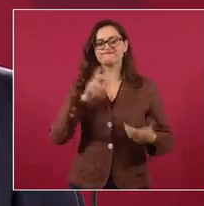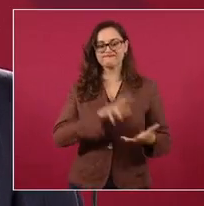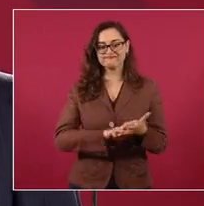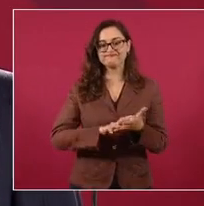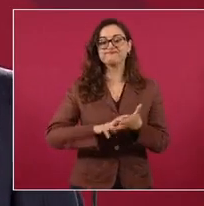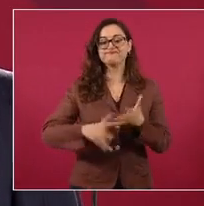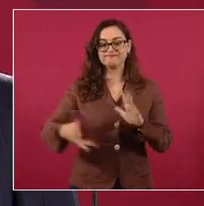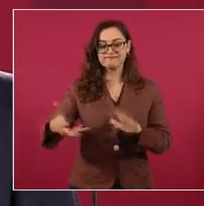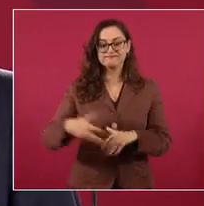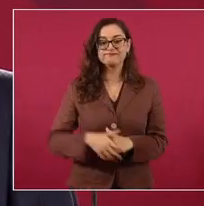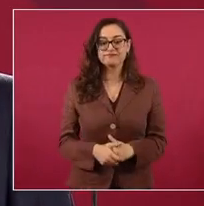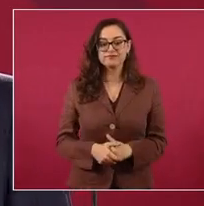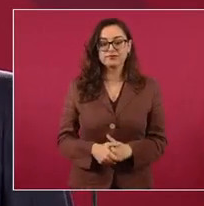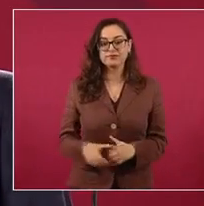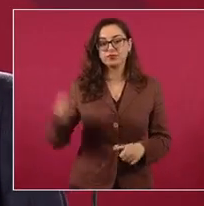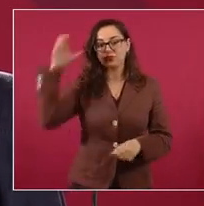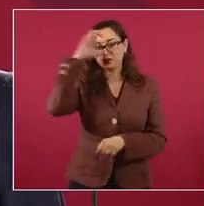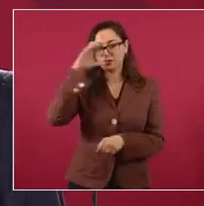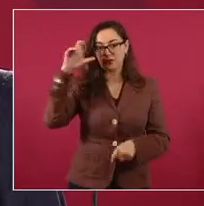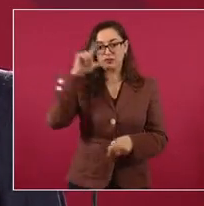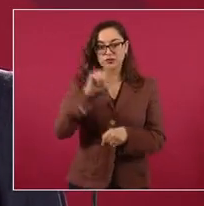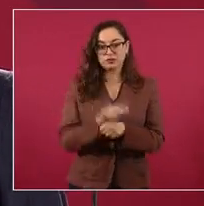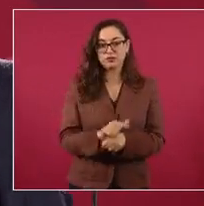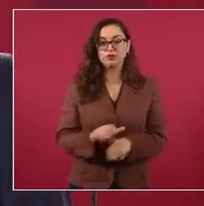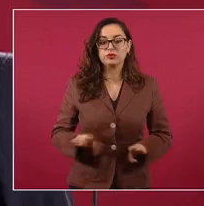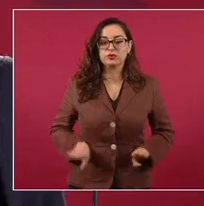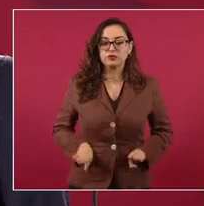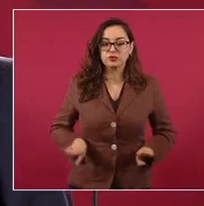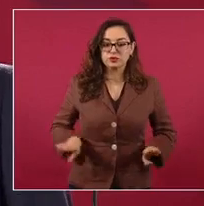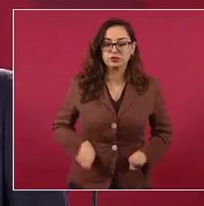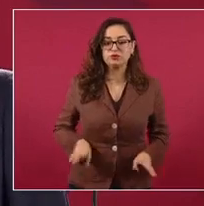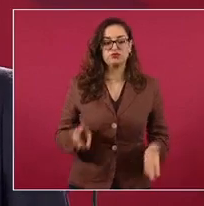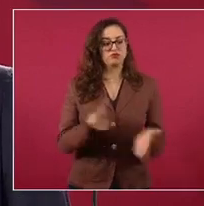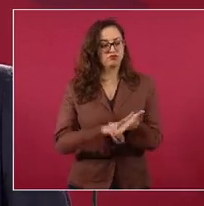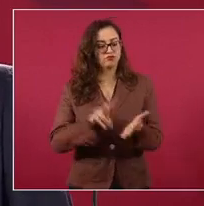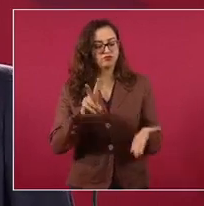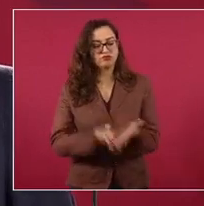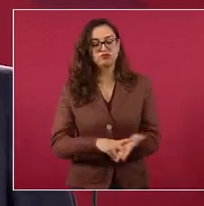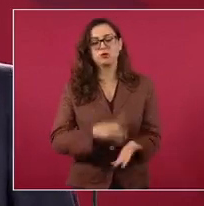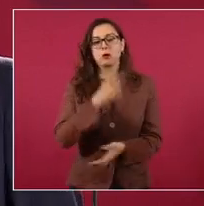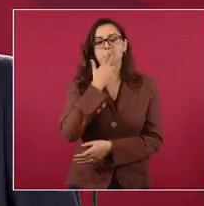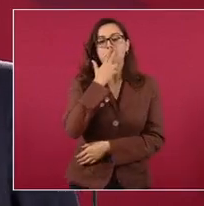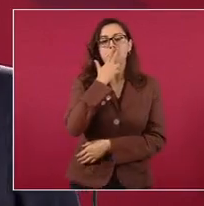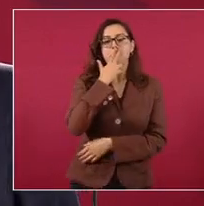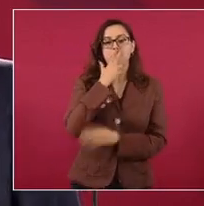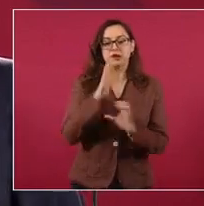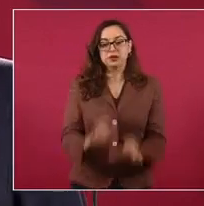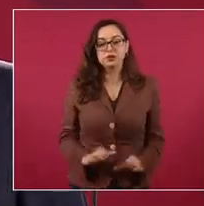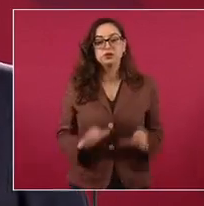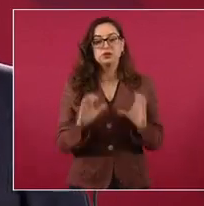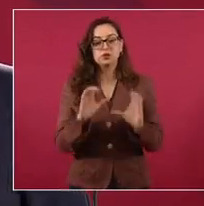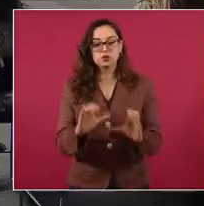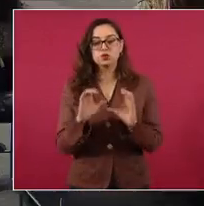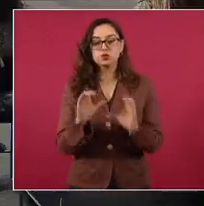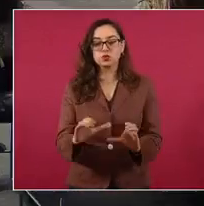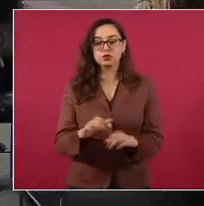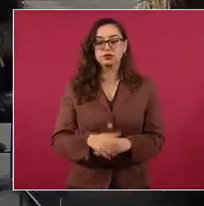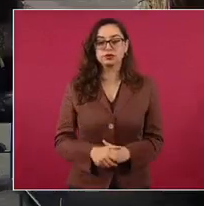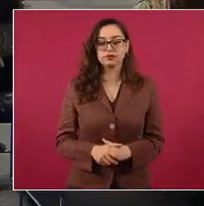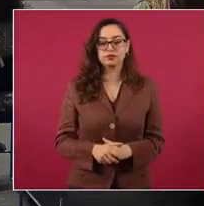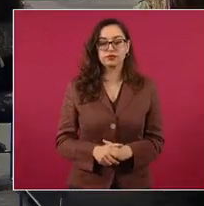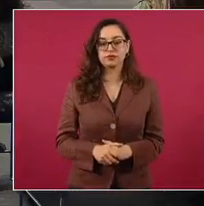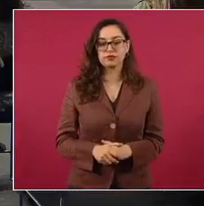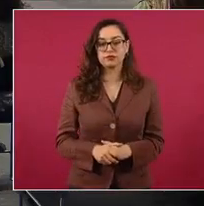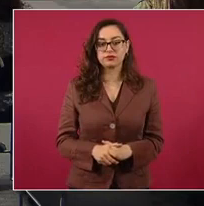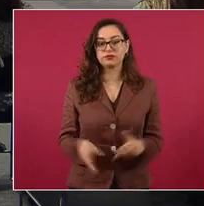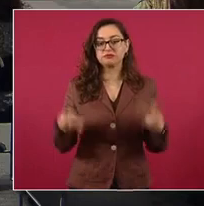cuidar que se mantengan valores culturales y cuidar de que nadie se vea obligado